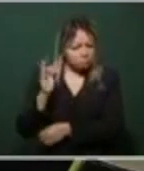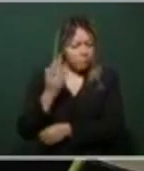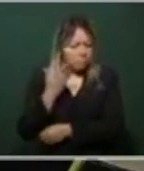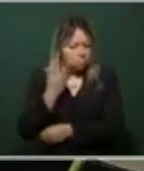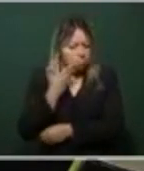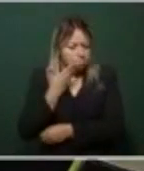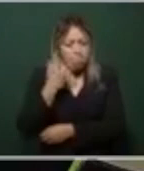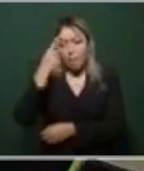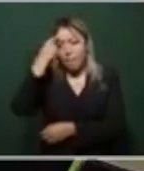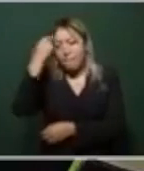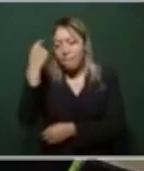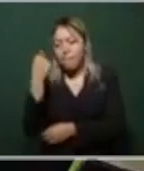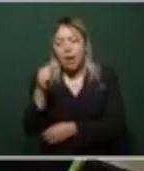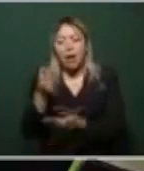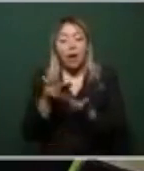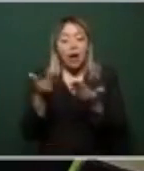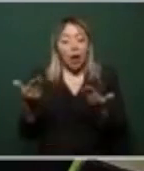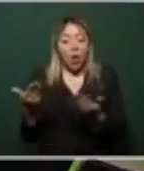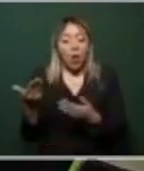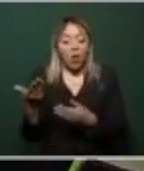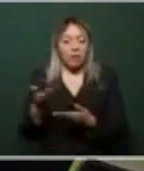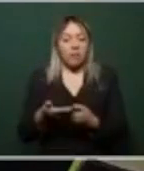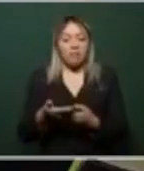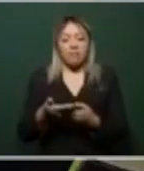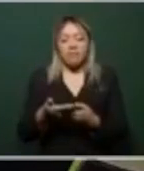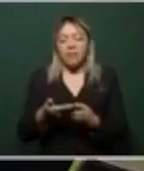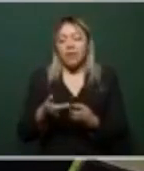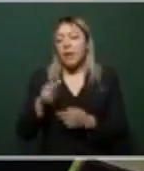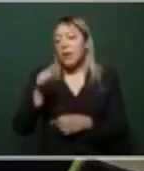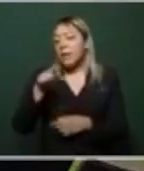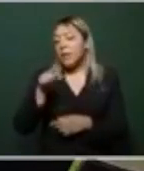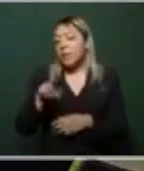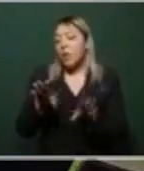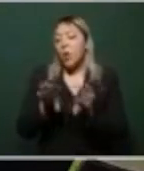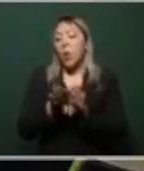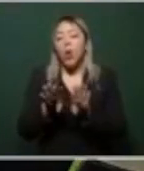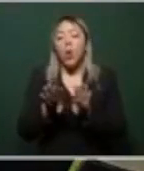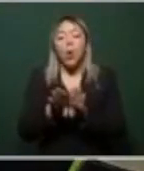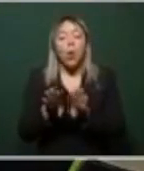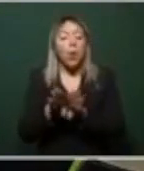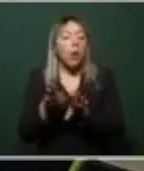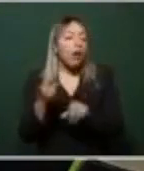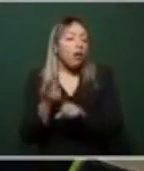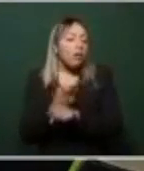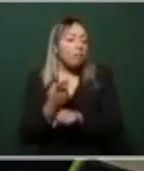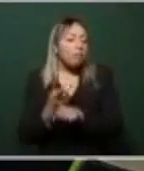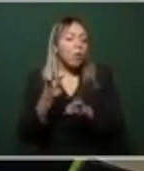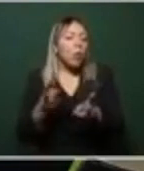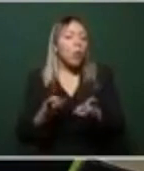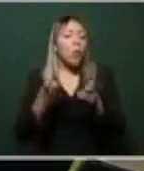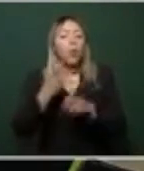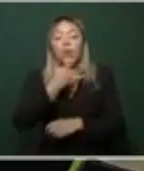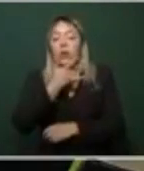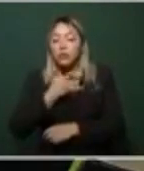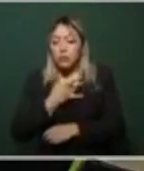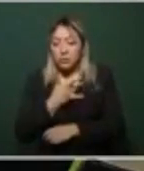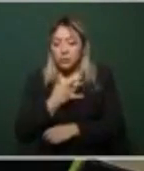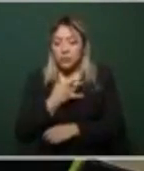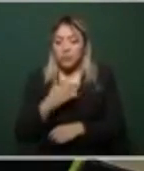del día de hoy en robo de combustible.